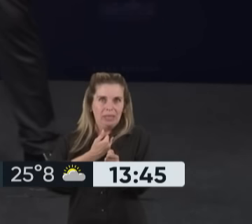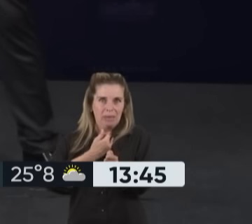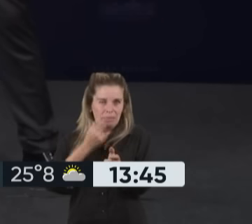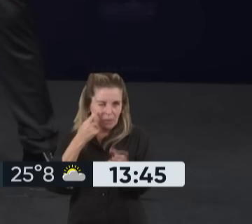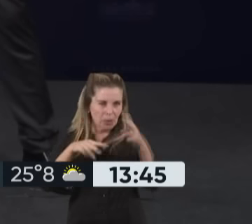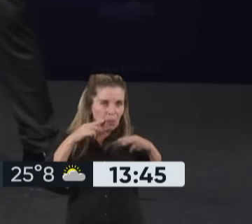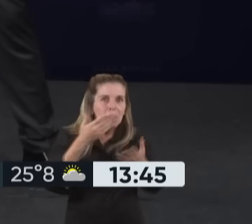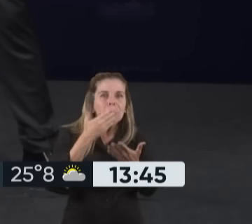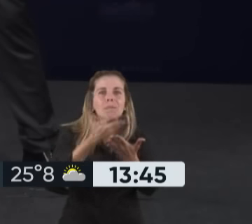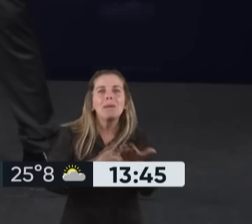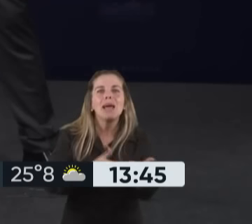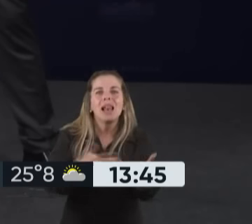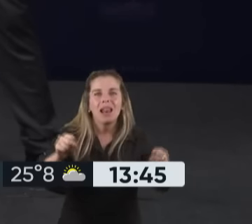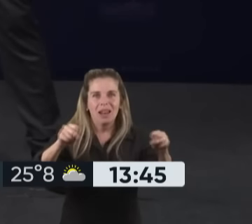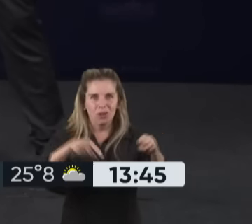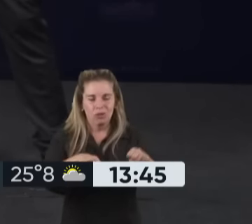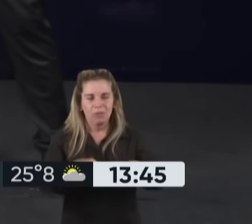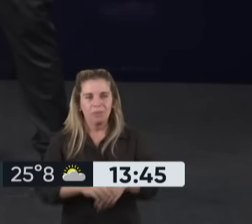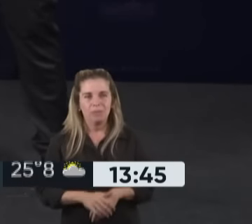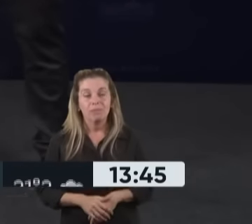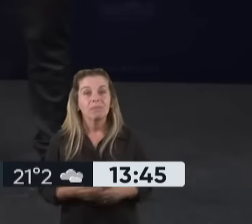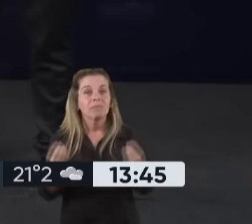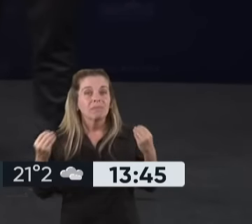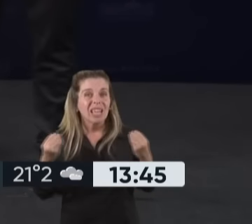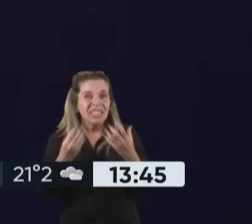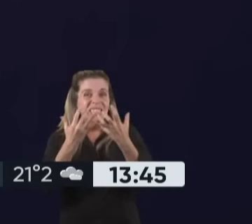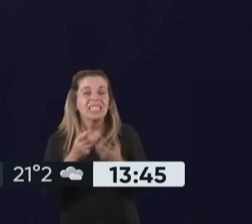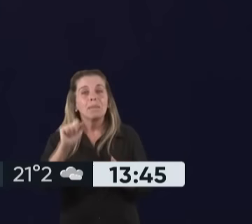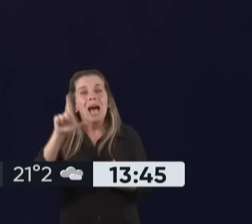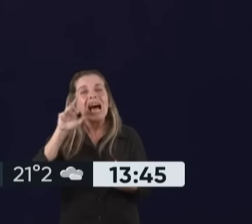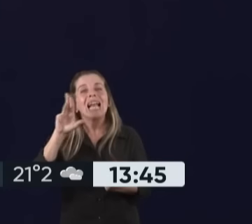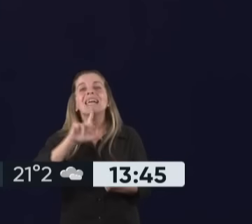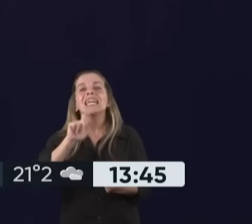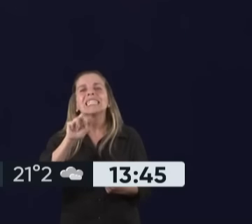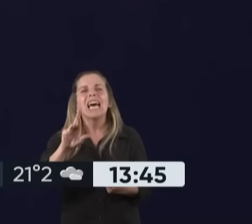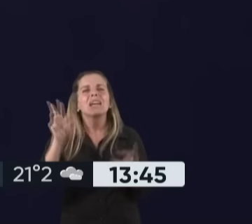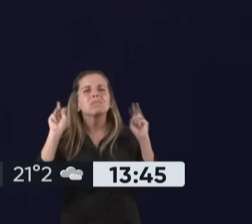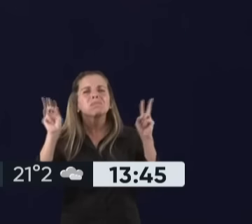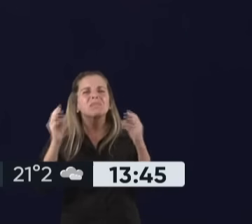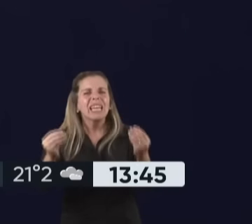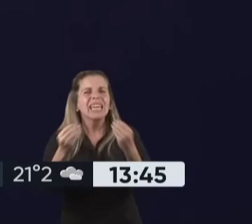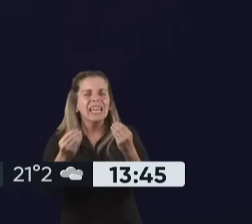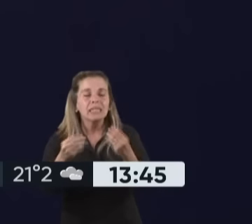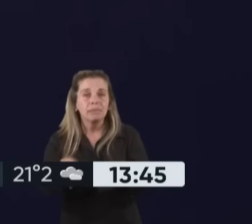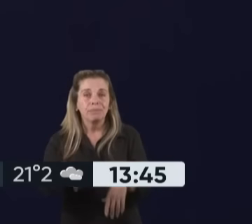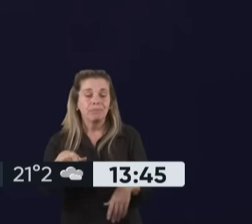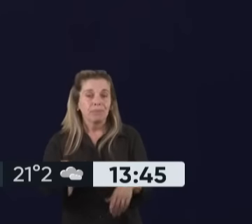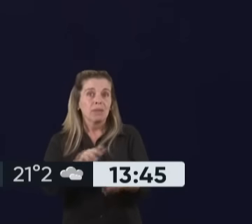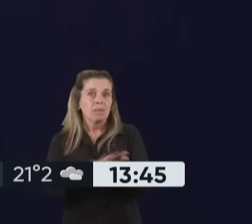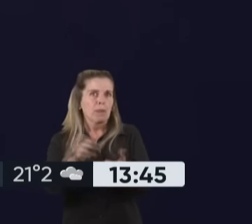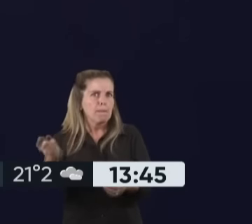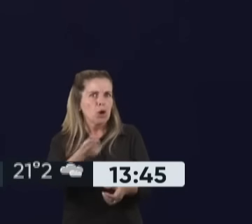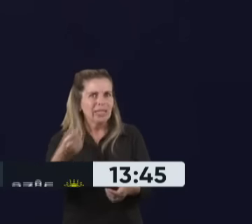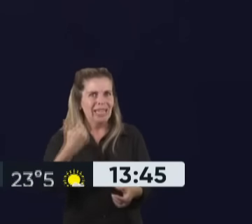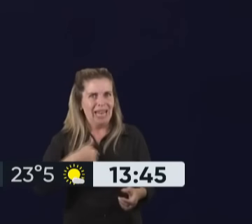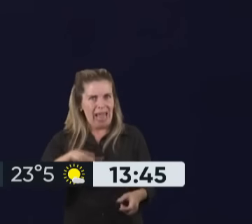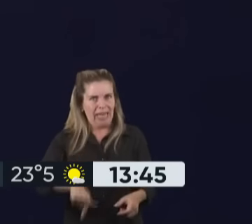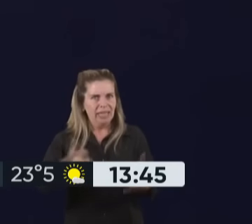está. Bueno, el sistema Alertar es un sistema que para la Argentina es fundamental